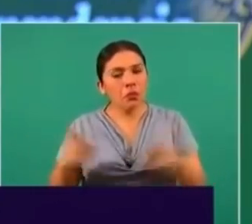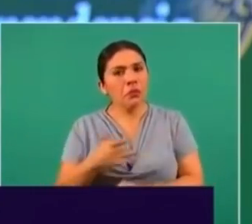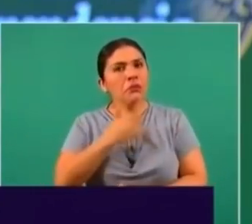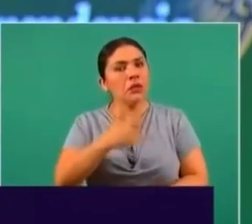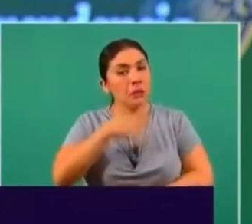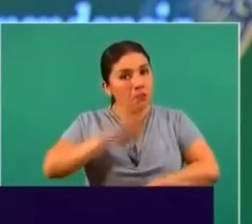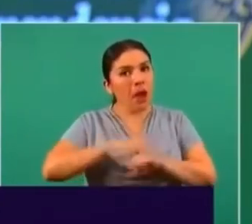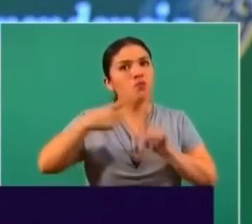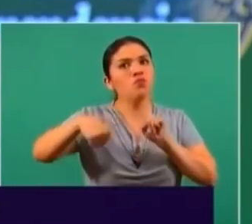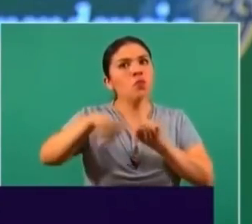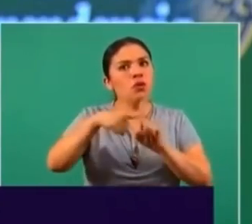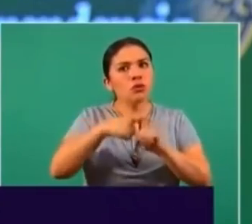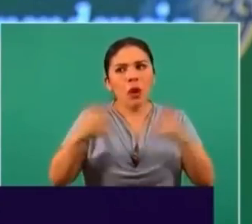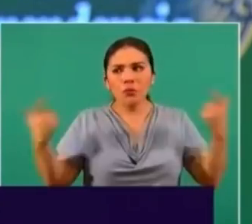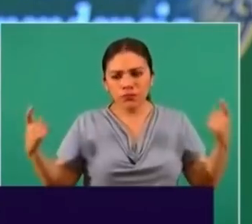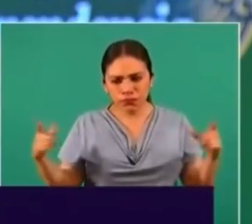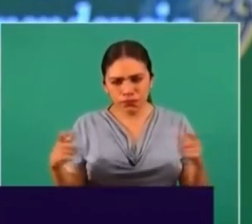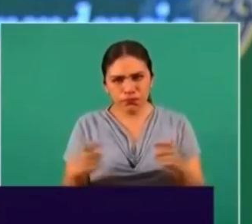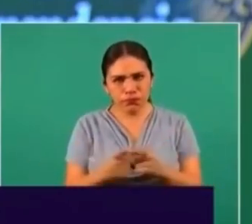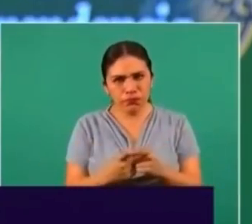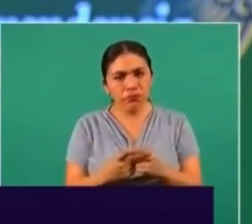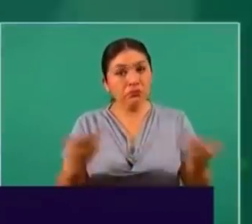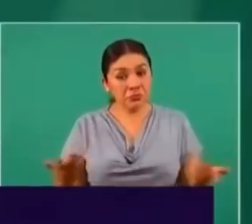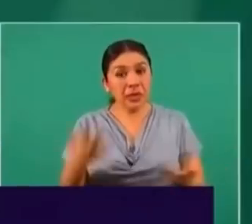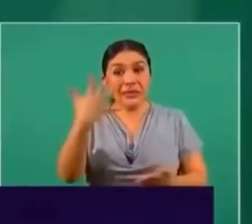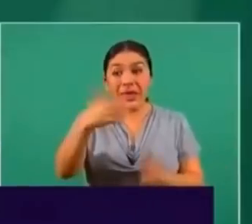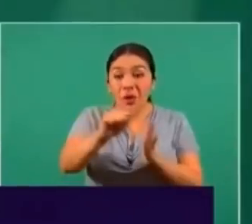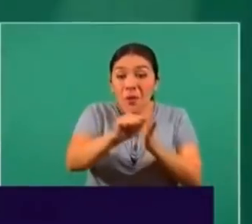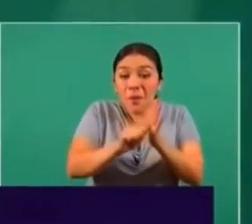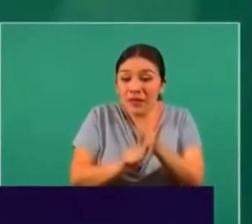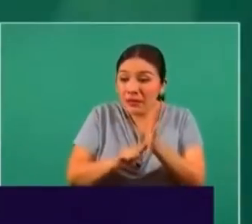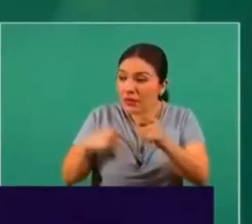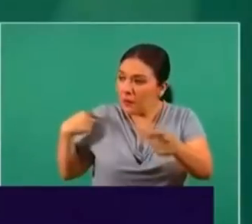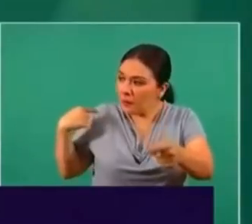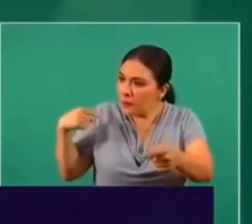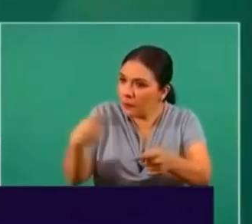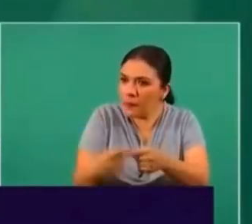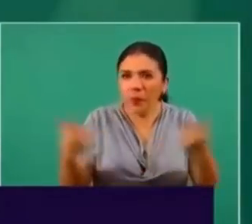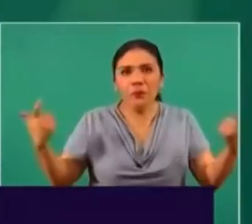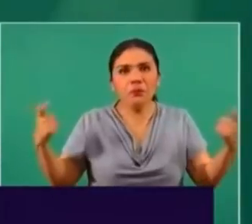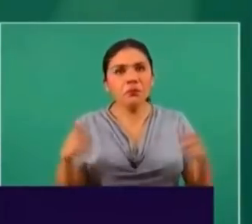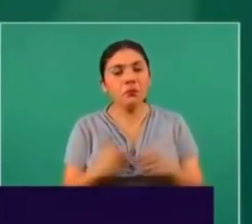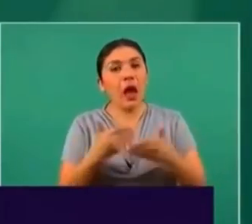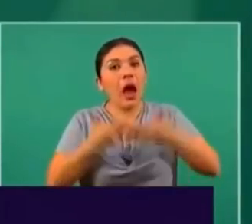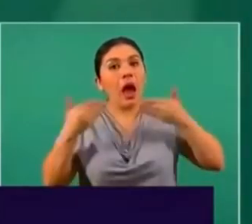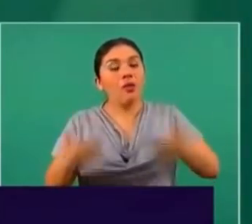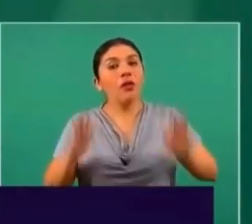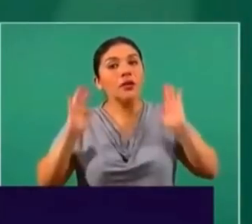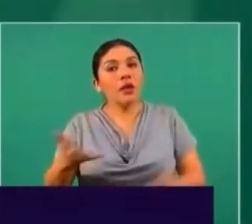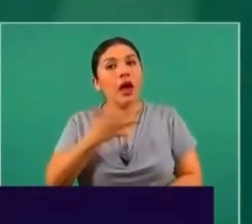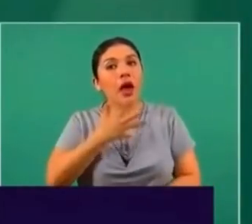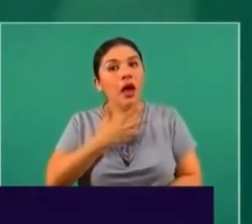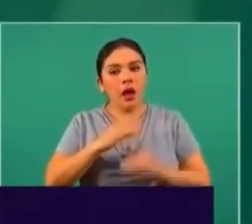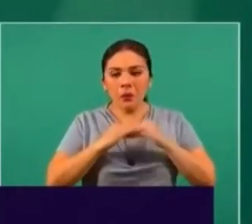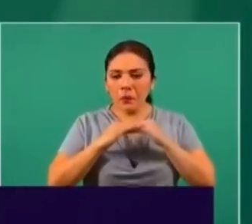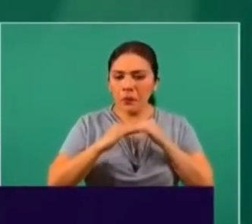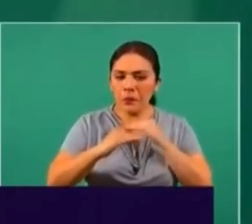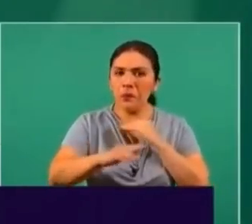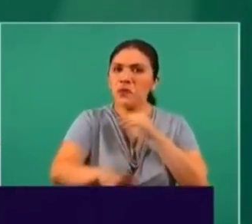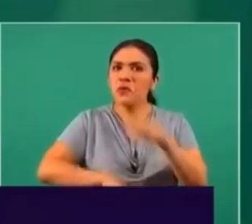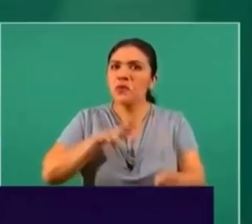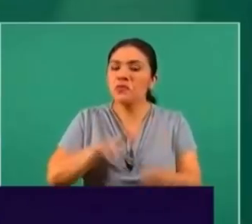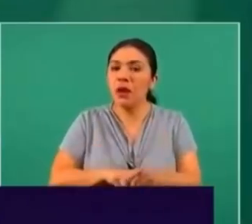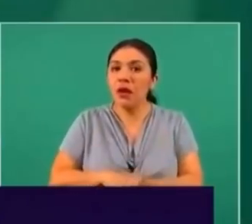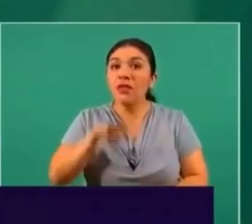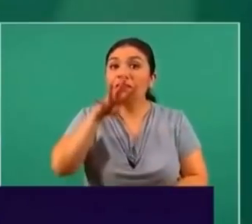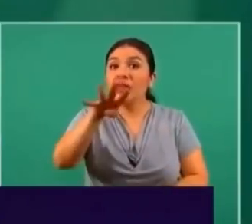Es decir, no porque ahorita estemos en esa mesetita es que el problema se terminó. Hay muchos en todo el